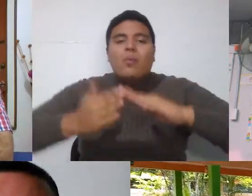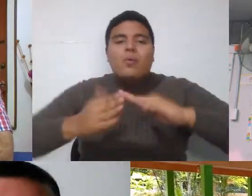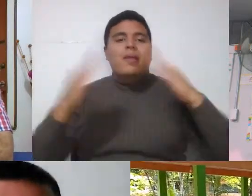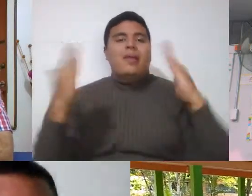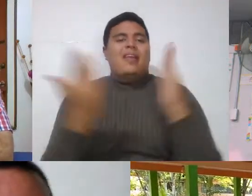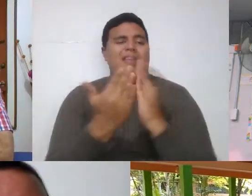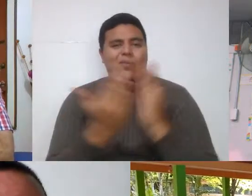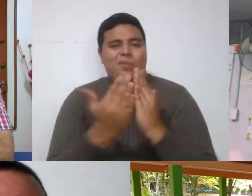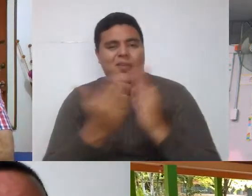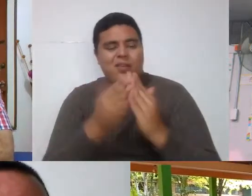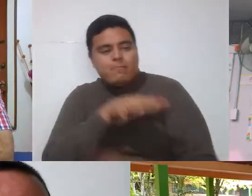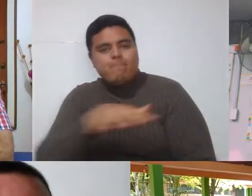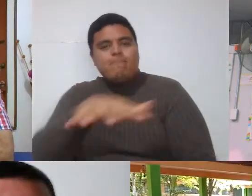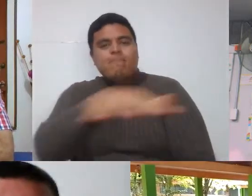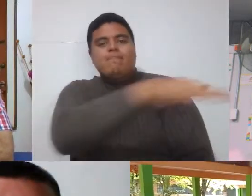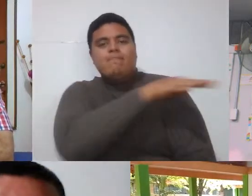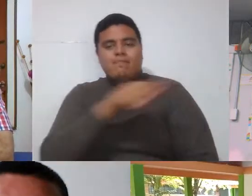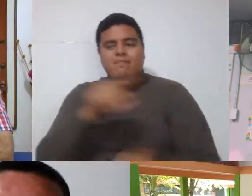y